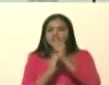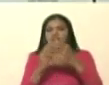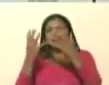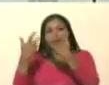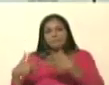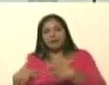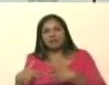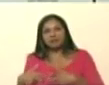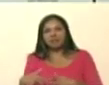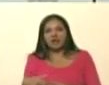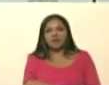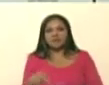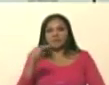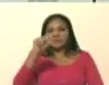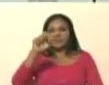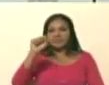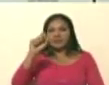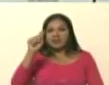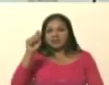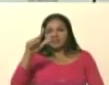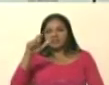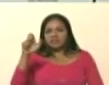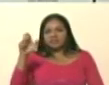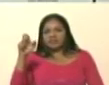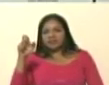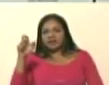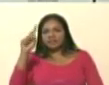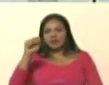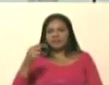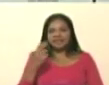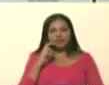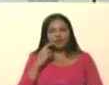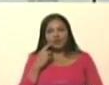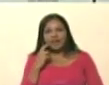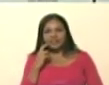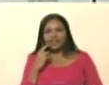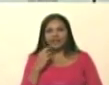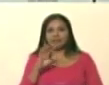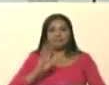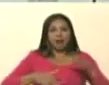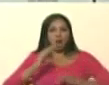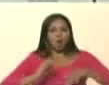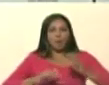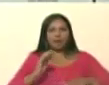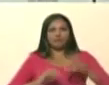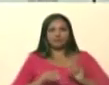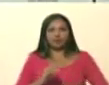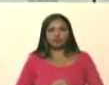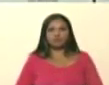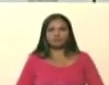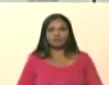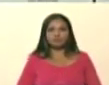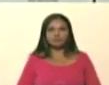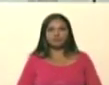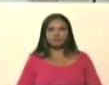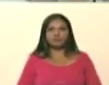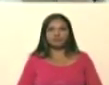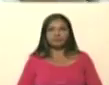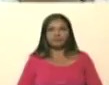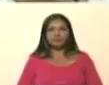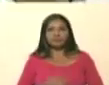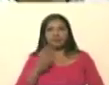empresas nestlé chocolates barlovento prósperi cacao